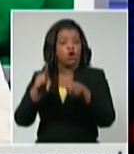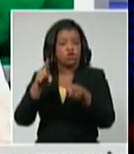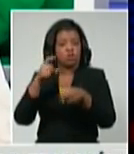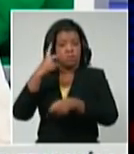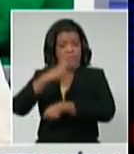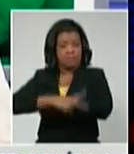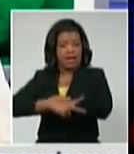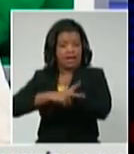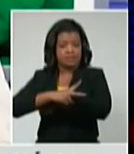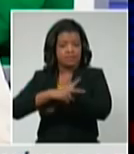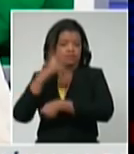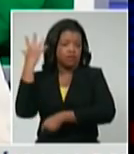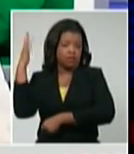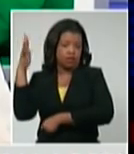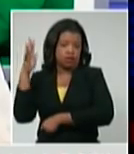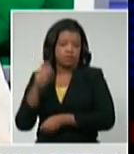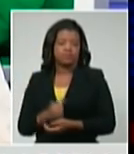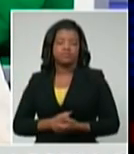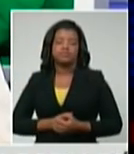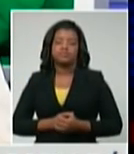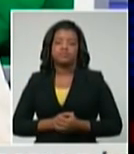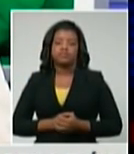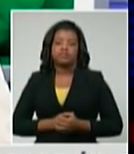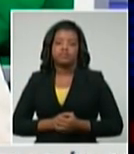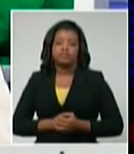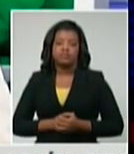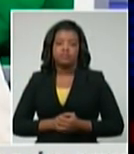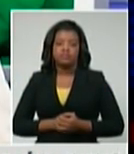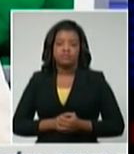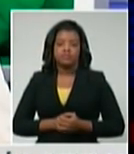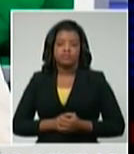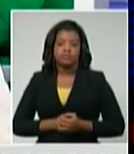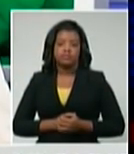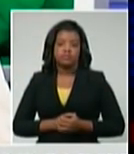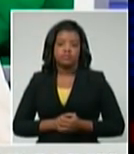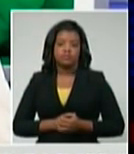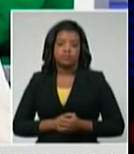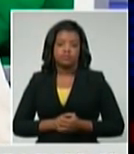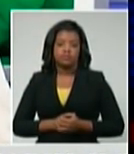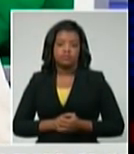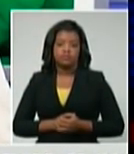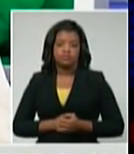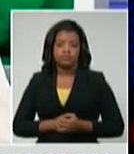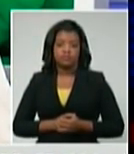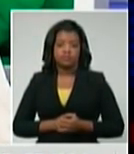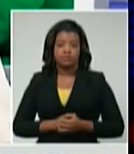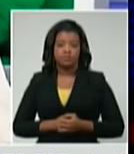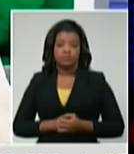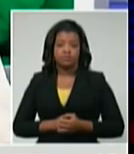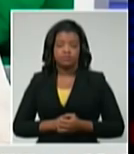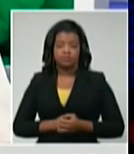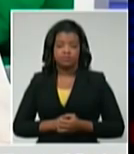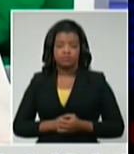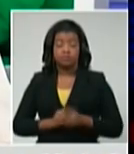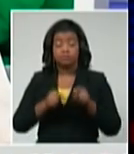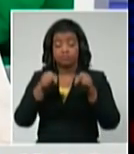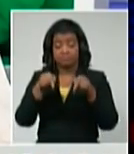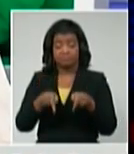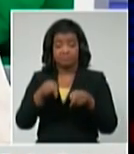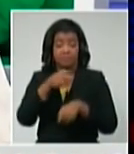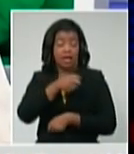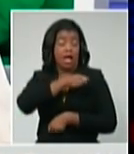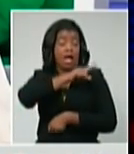en nuestro país, sino que ya venían con la infección. Ahora, en el día de ayer se